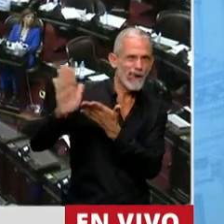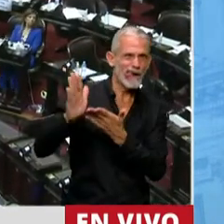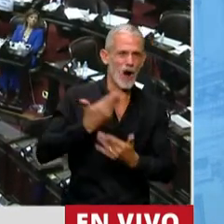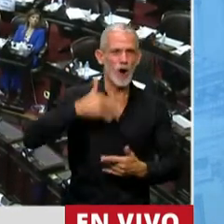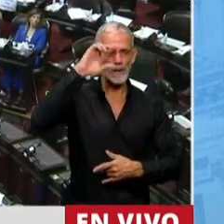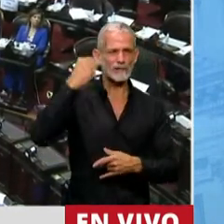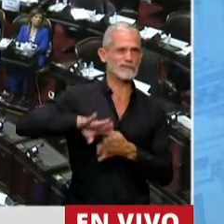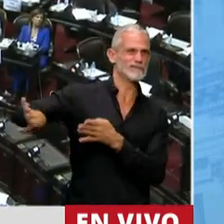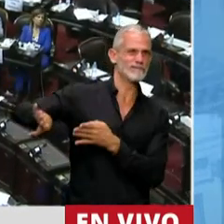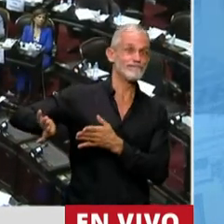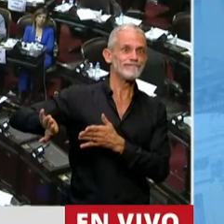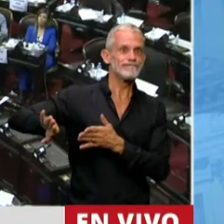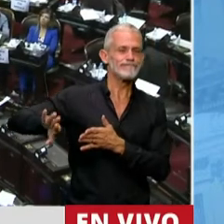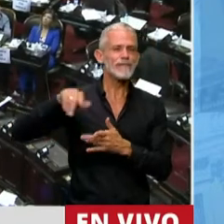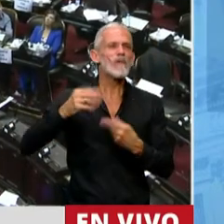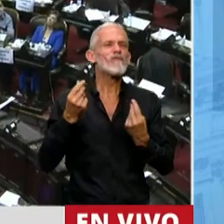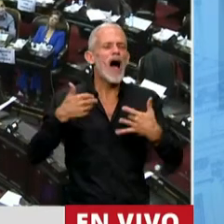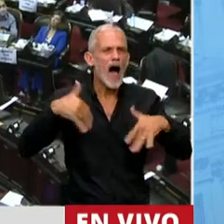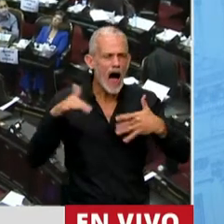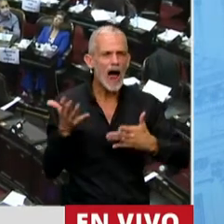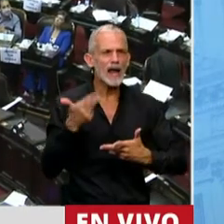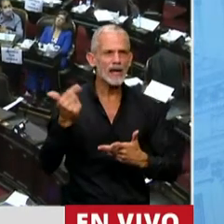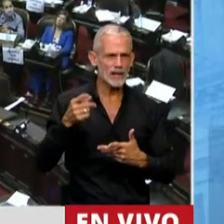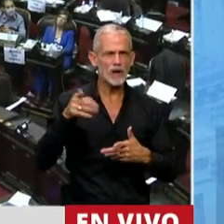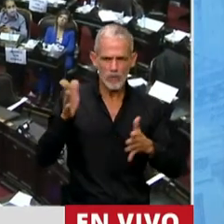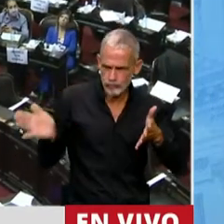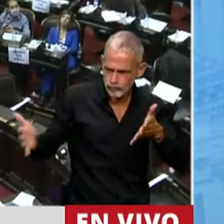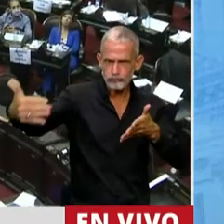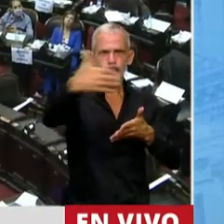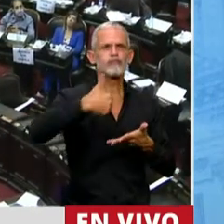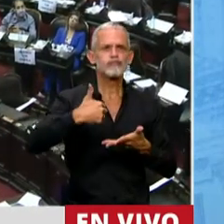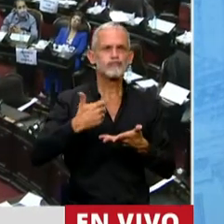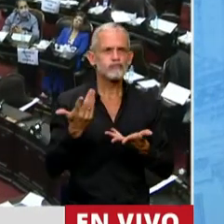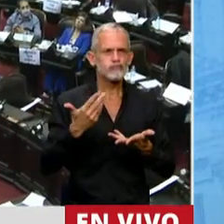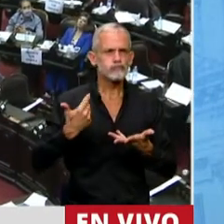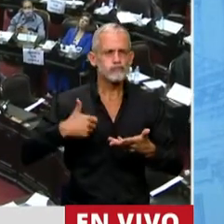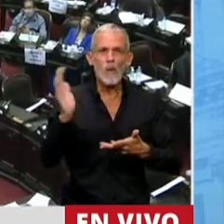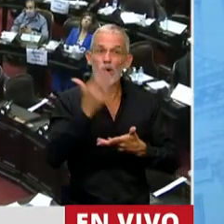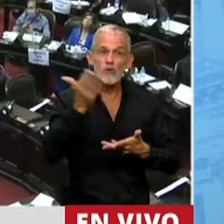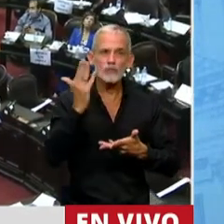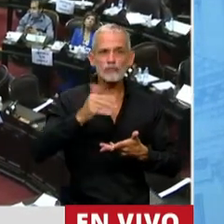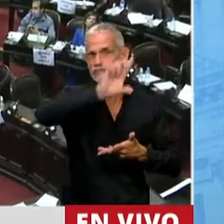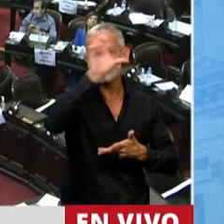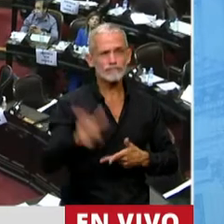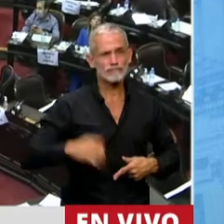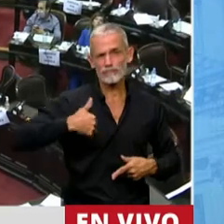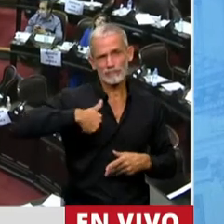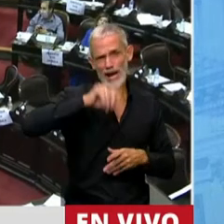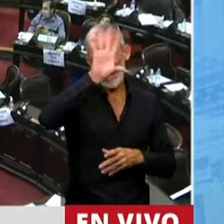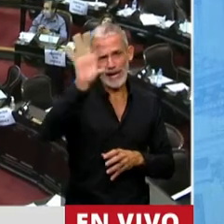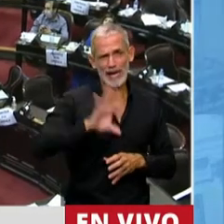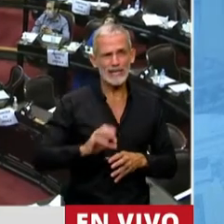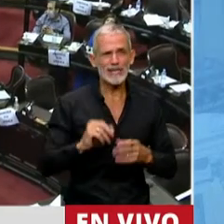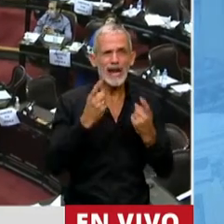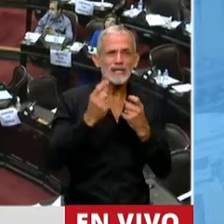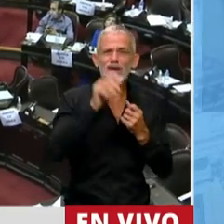Gobierno Nacional, valoro profundamente que se apunte a fomentar la matriz productiva de la Argentina atendiendo las